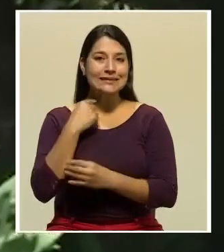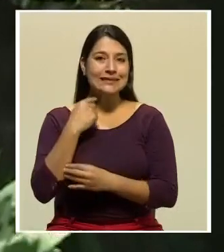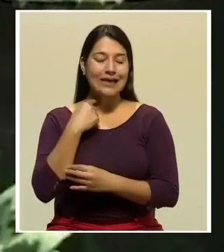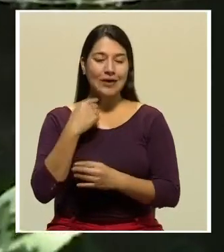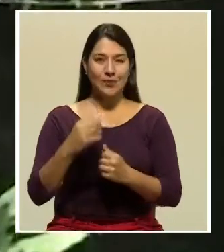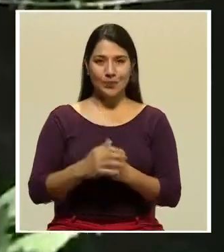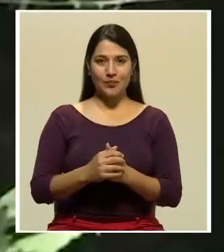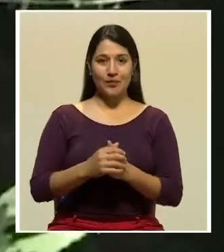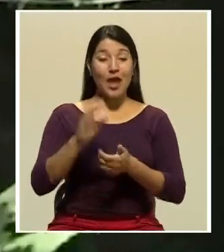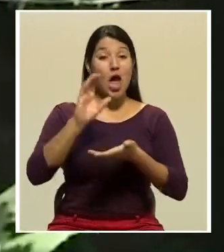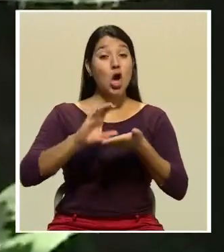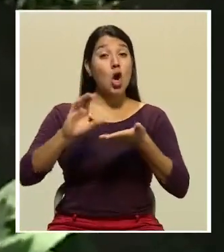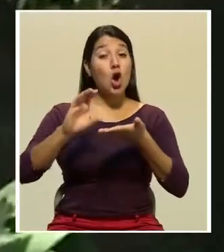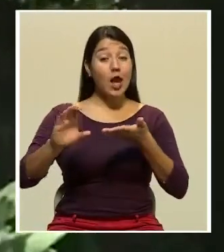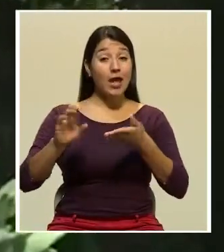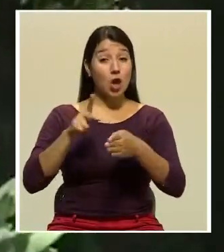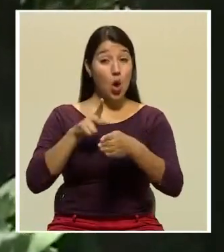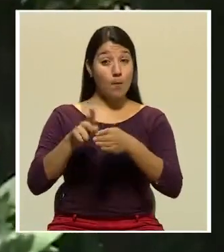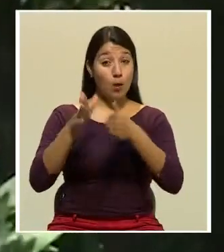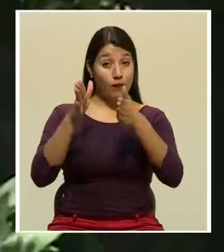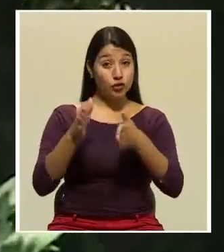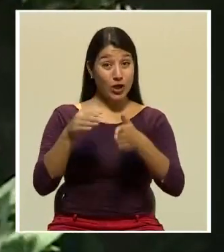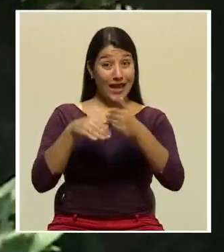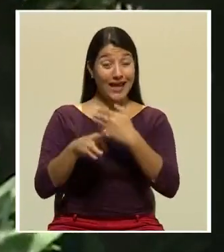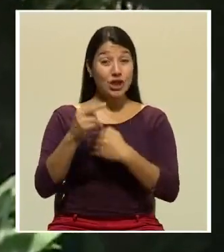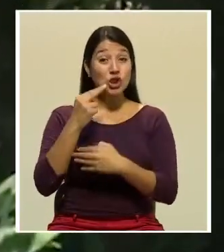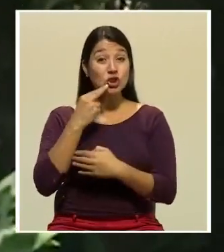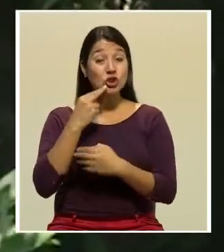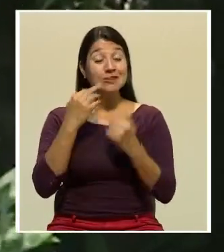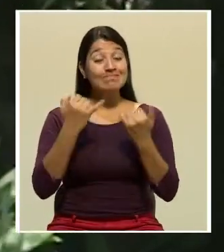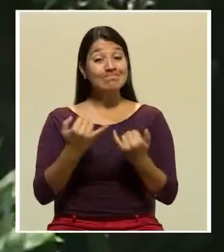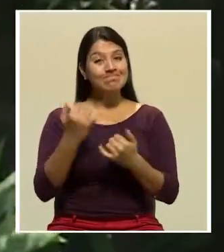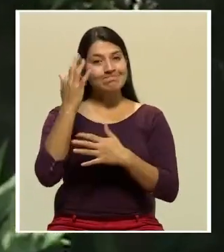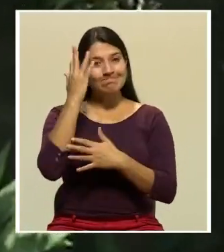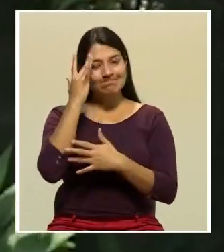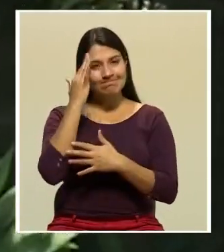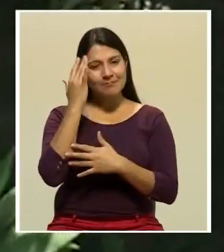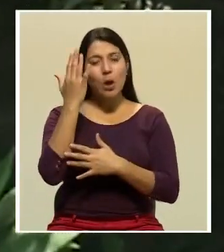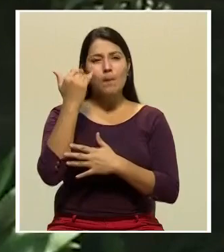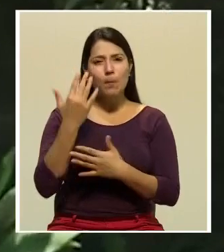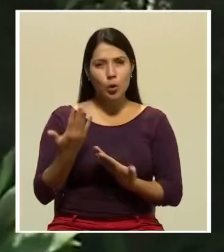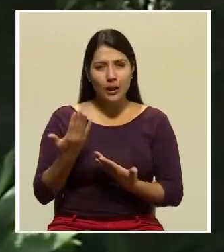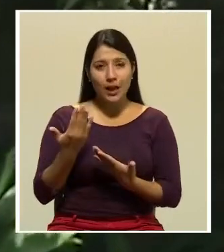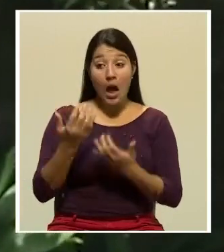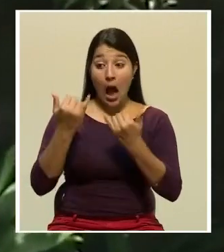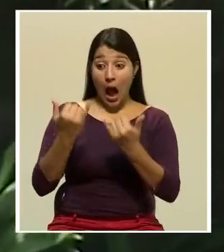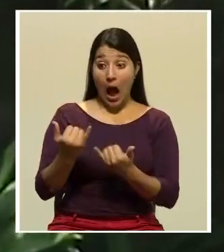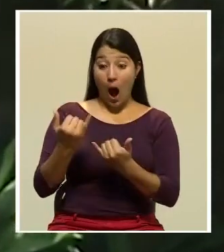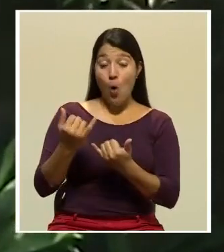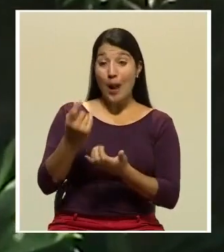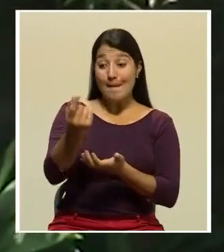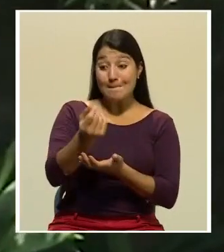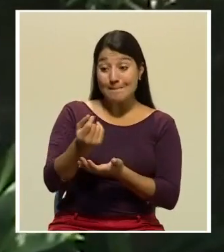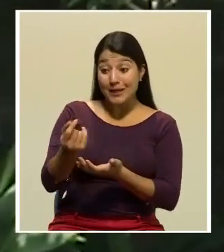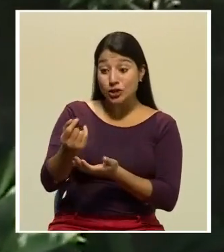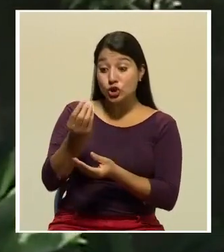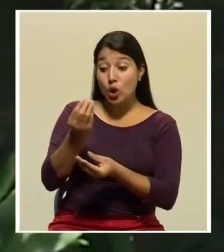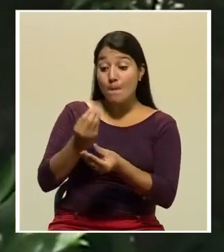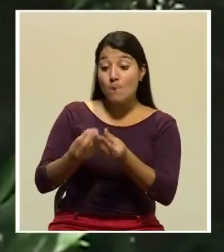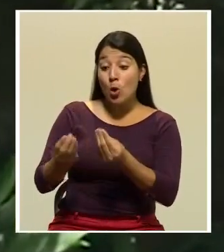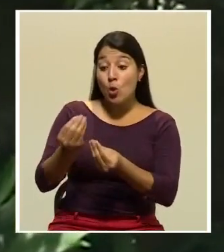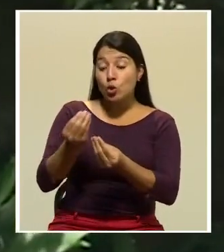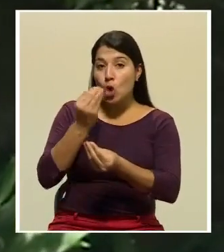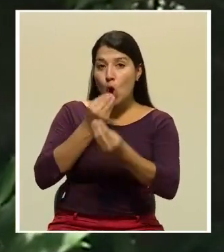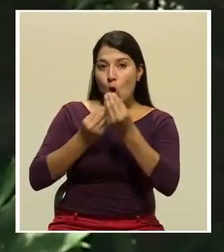El Colegio de Profesionales en Nutrición está sumamente preocupado, ya que al gravar la canasta básica con